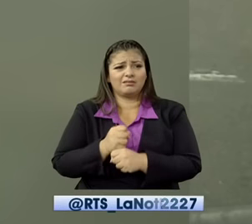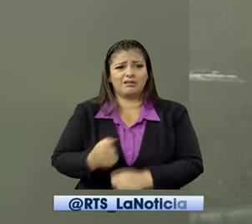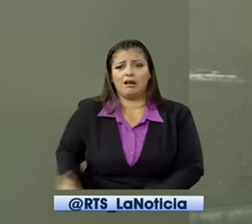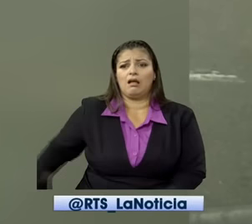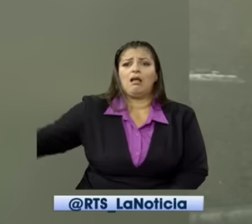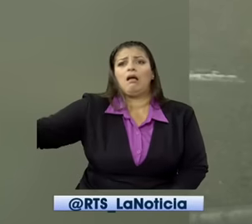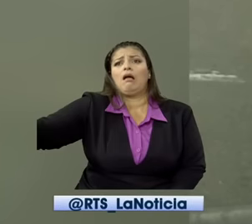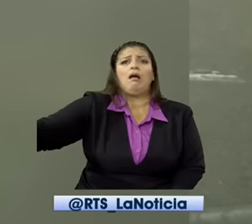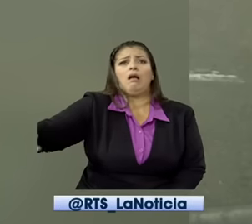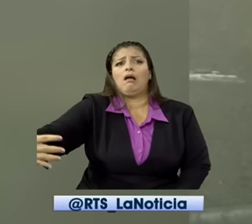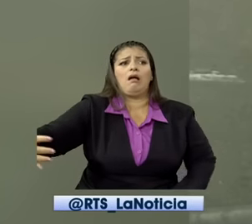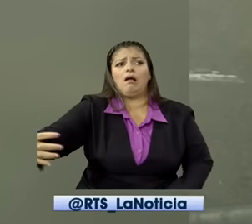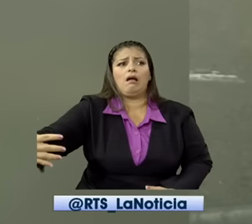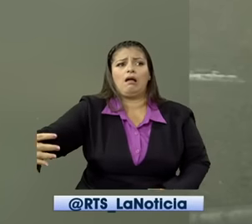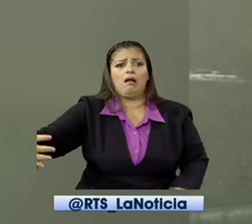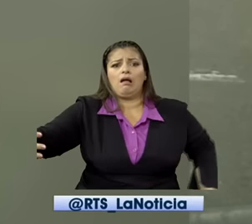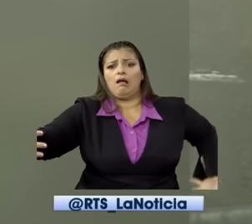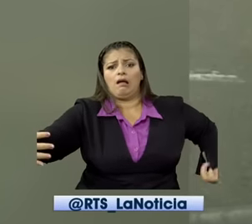favor